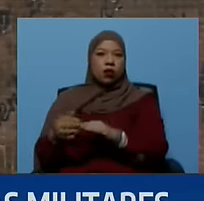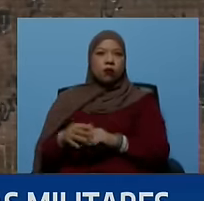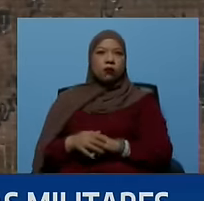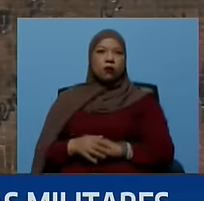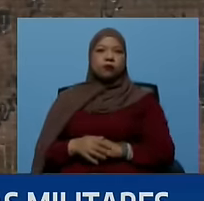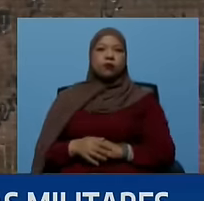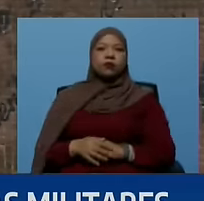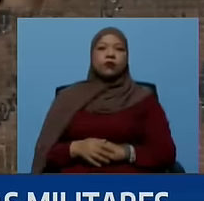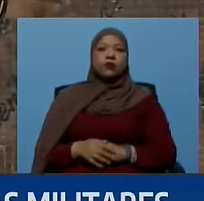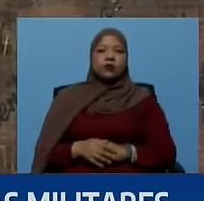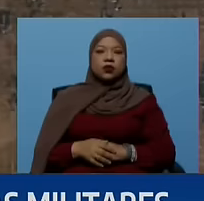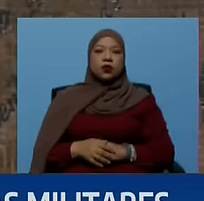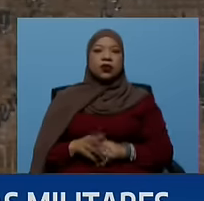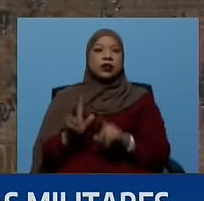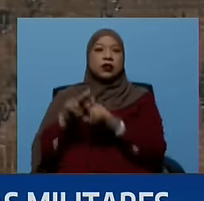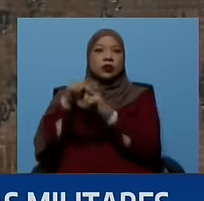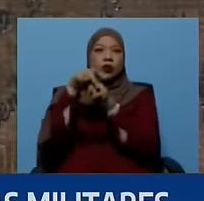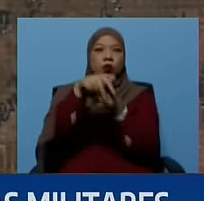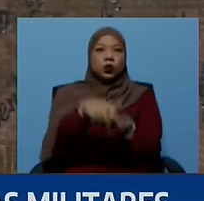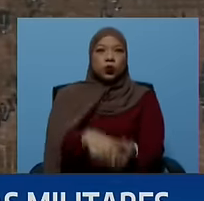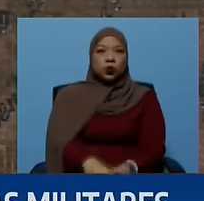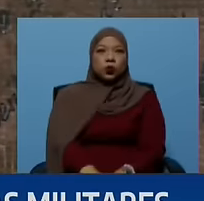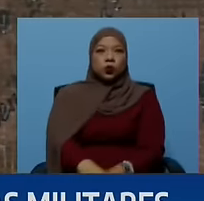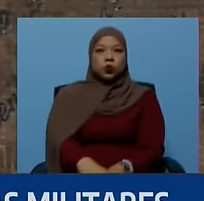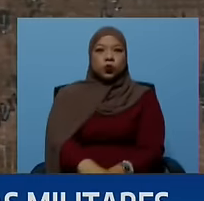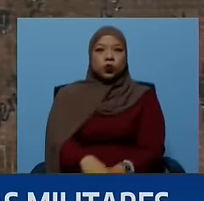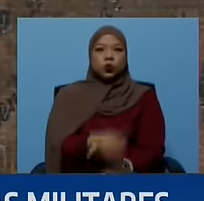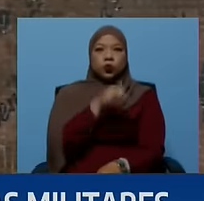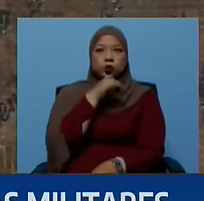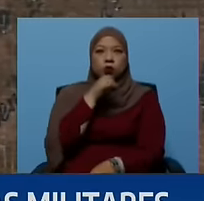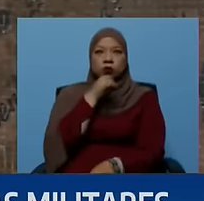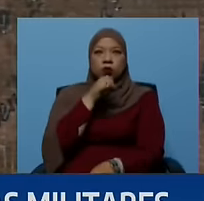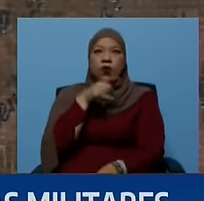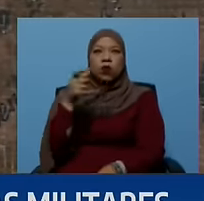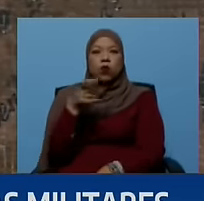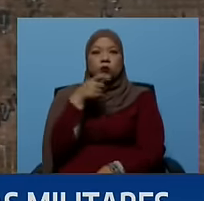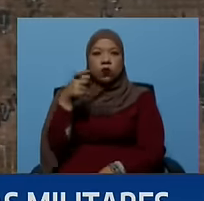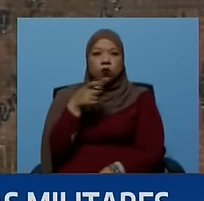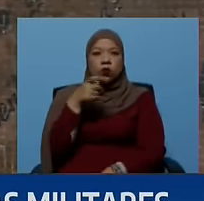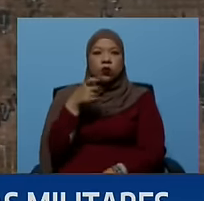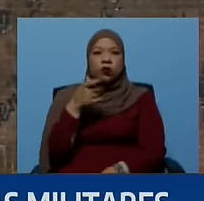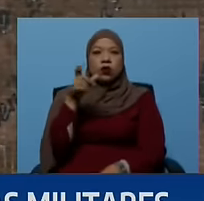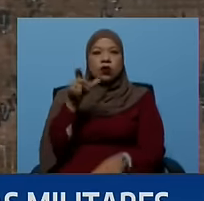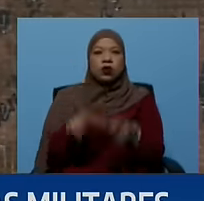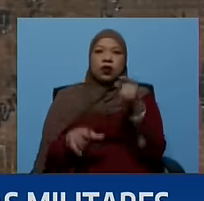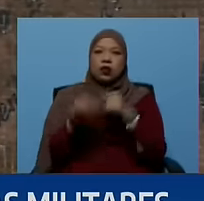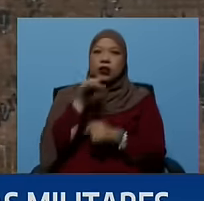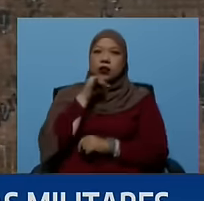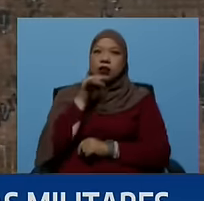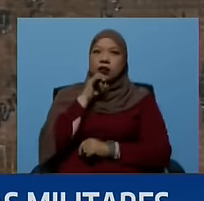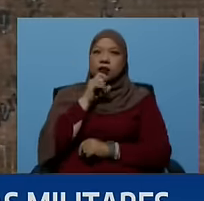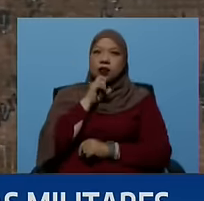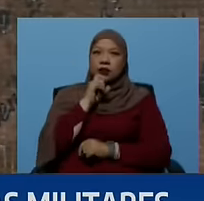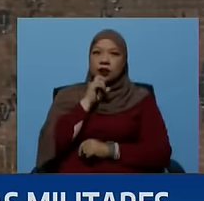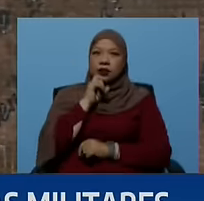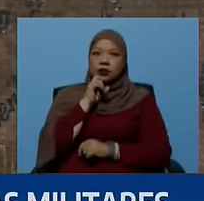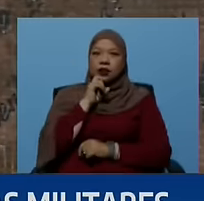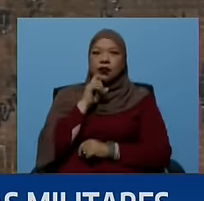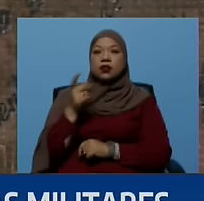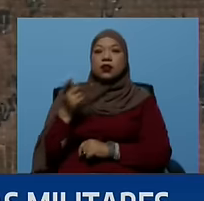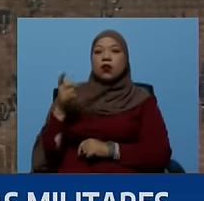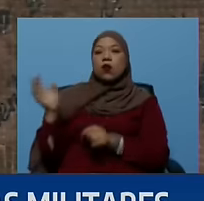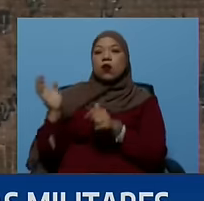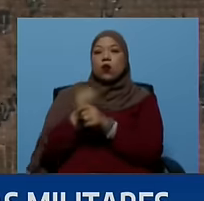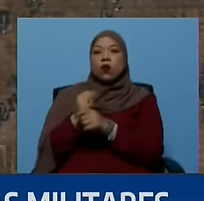Y si nos reprimían por allá subíamos por la matanza y salíamos por el Tamarindo y luego nos